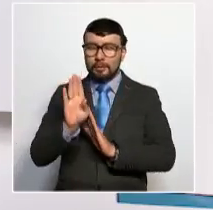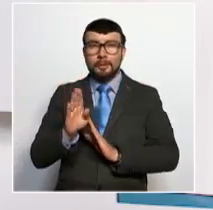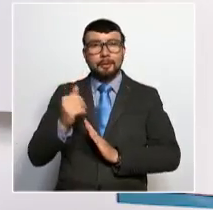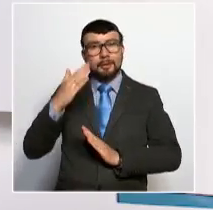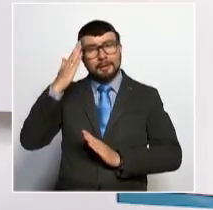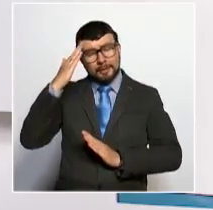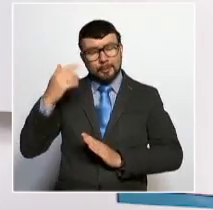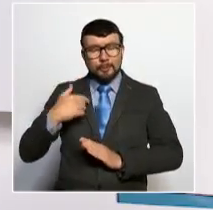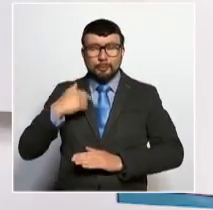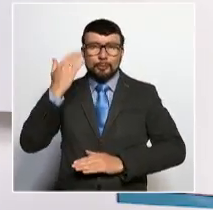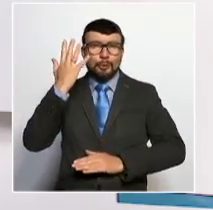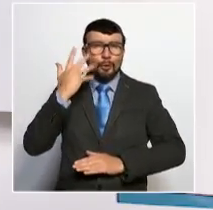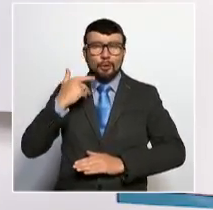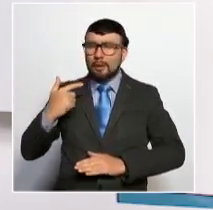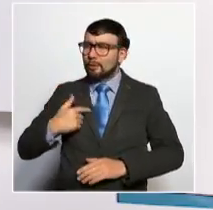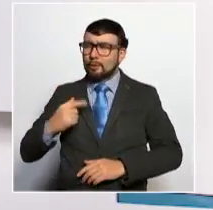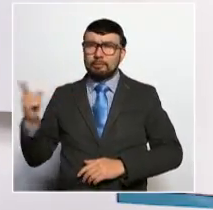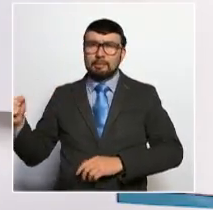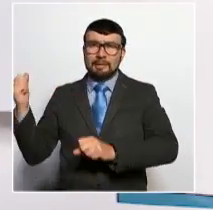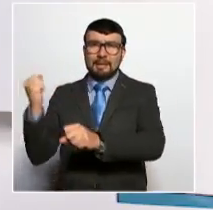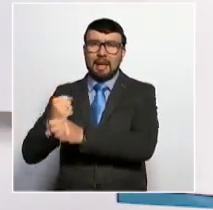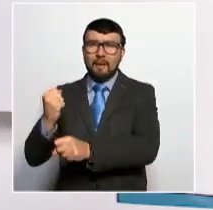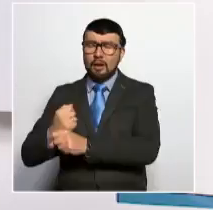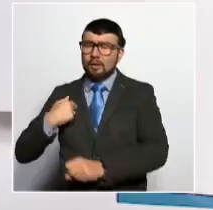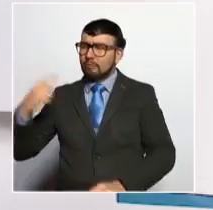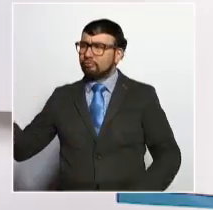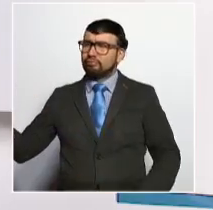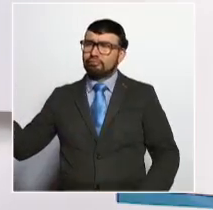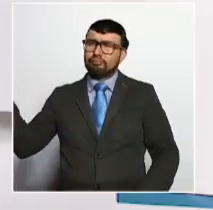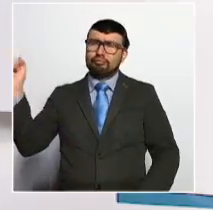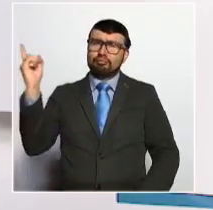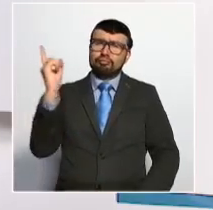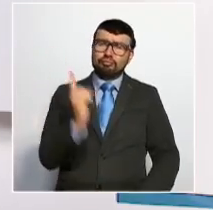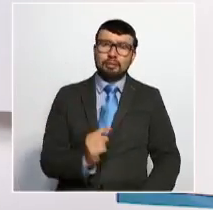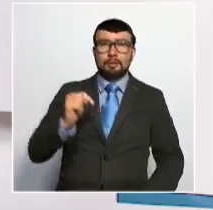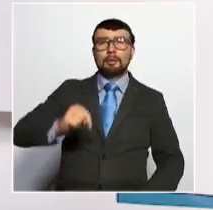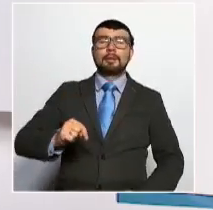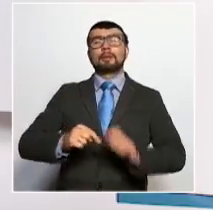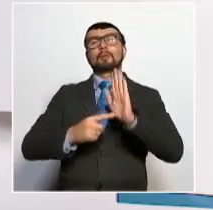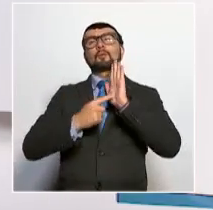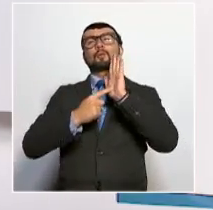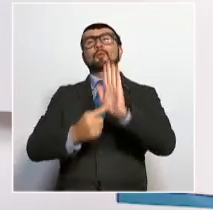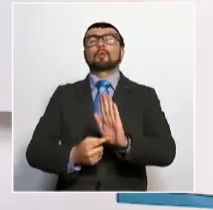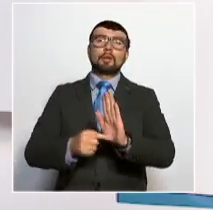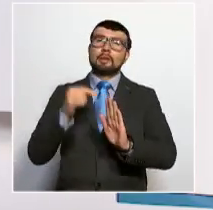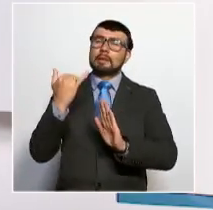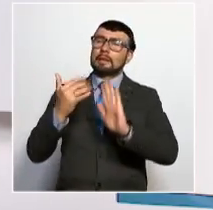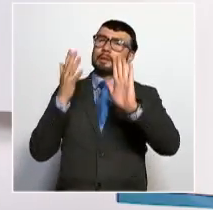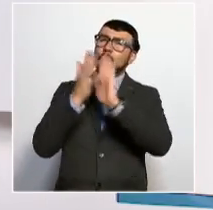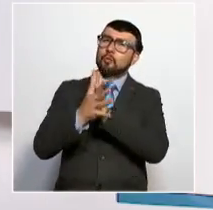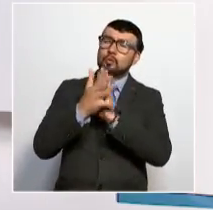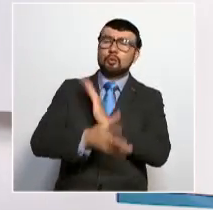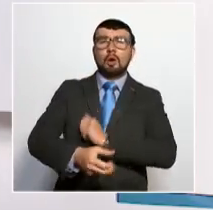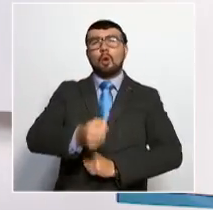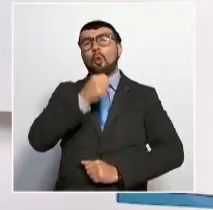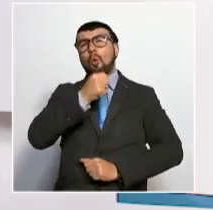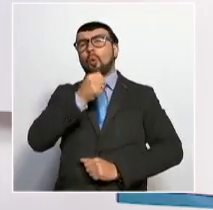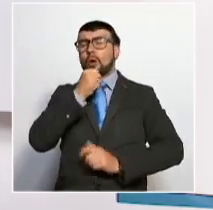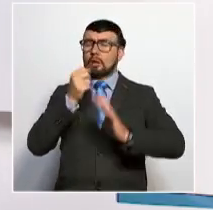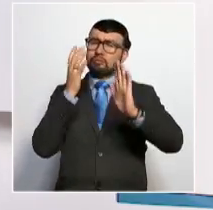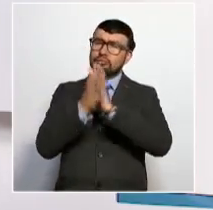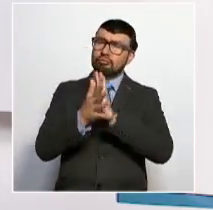que yo todos los días corro para poder llegar a este programa y estar en directo con todos ustedes, poder compartir